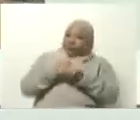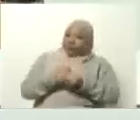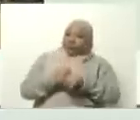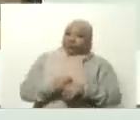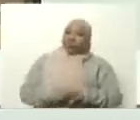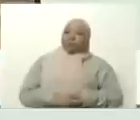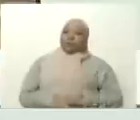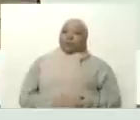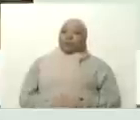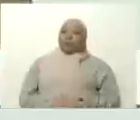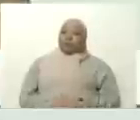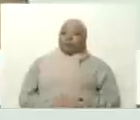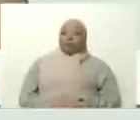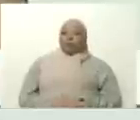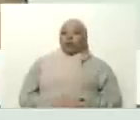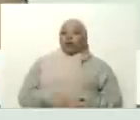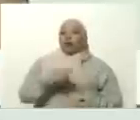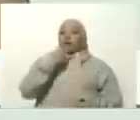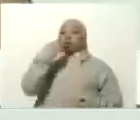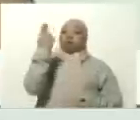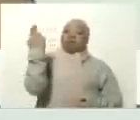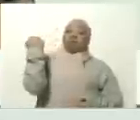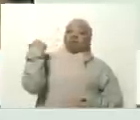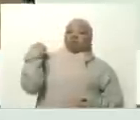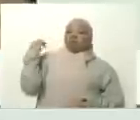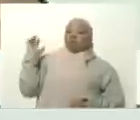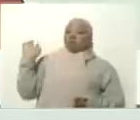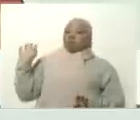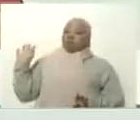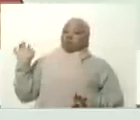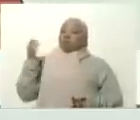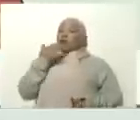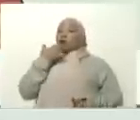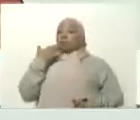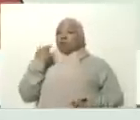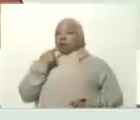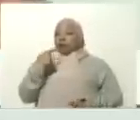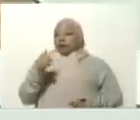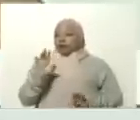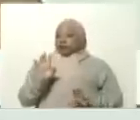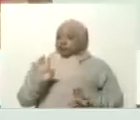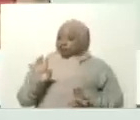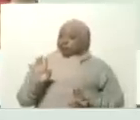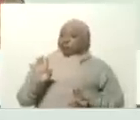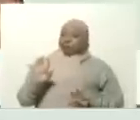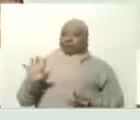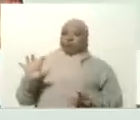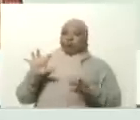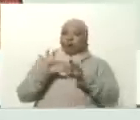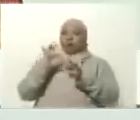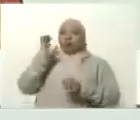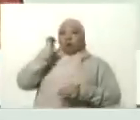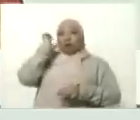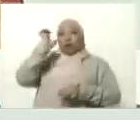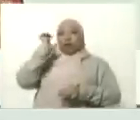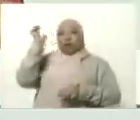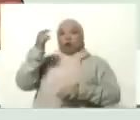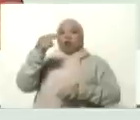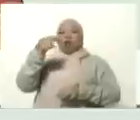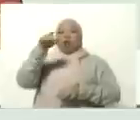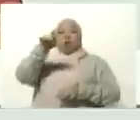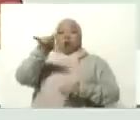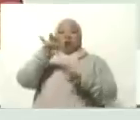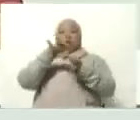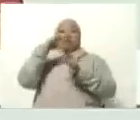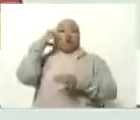que la arrogancia, mejor dicho, la Unión Europea y sus aliados se dejan llevar por su arrogancia.